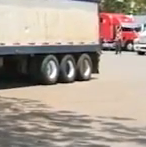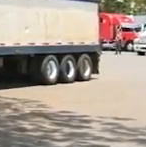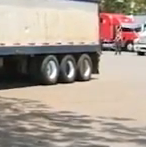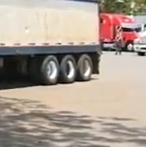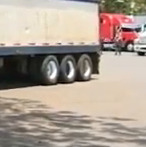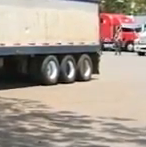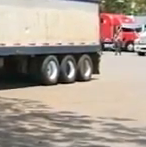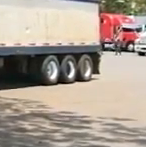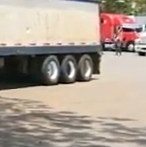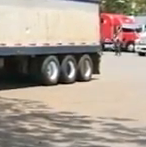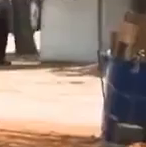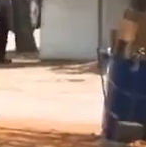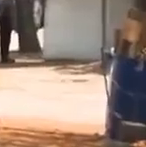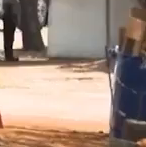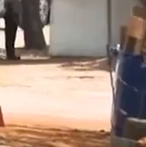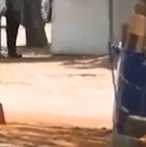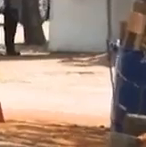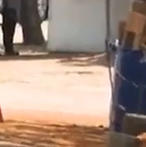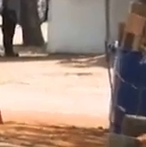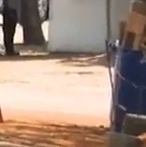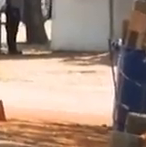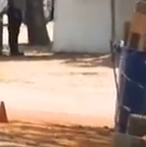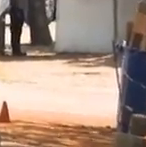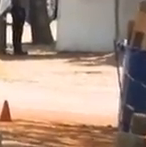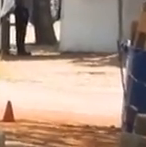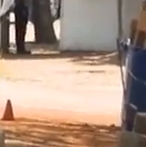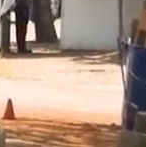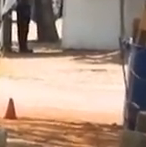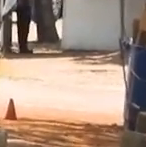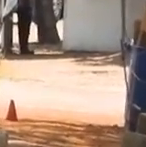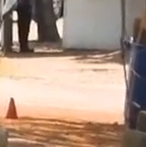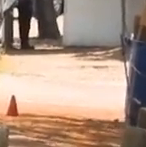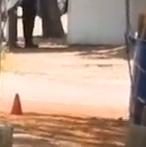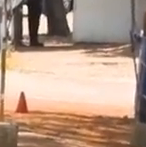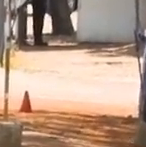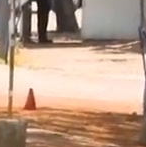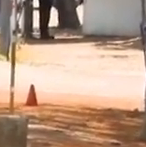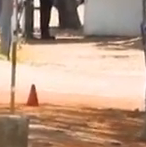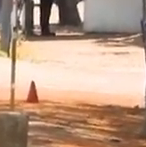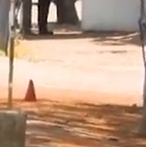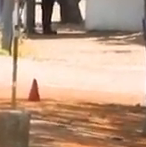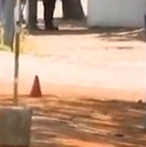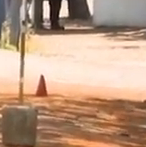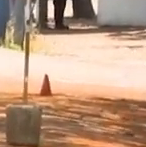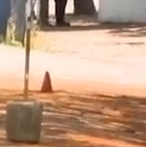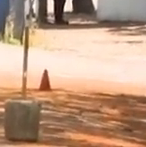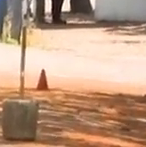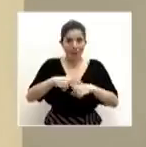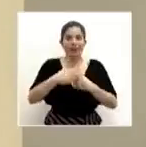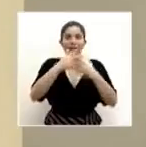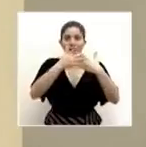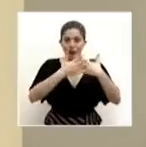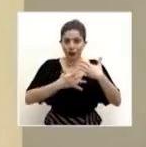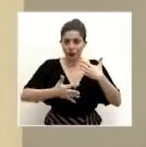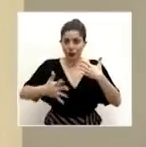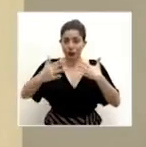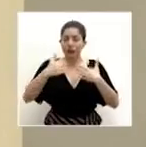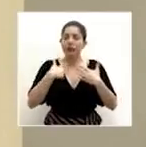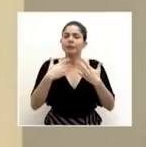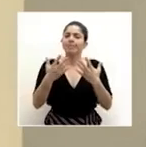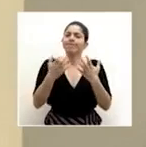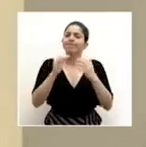la necesidad por cumplir estos protocolos es importante, ya que Panamá es el cuarto socio comercial de Costa Rica.